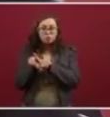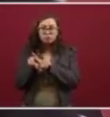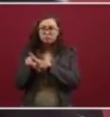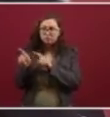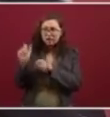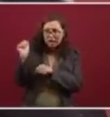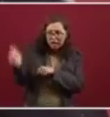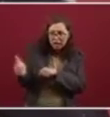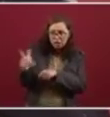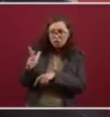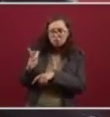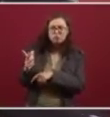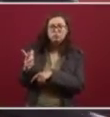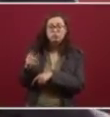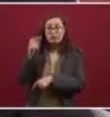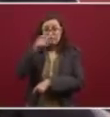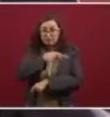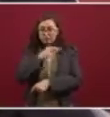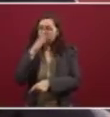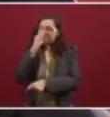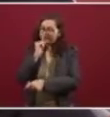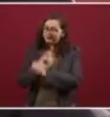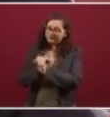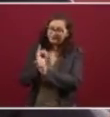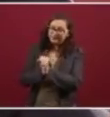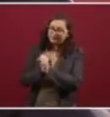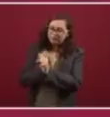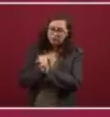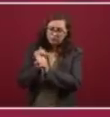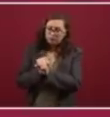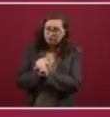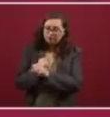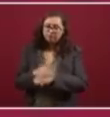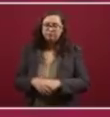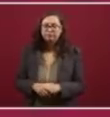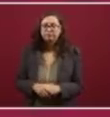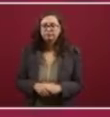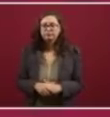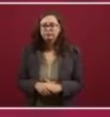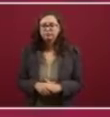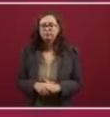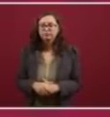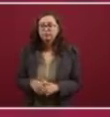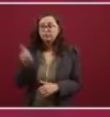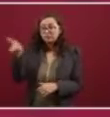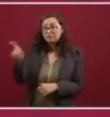comete un acto de corrupción o